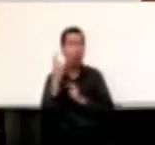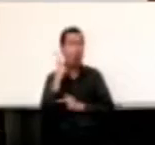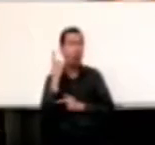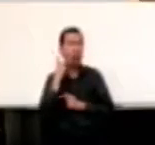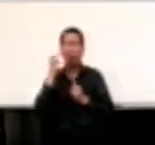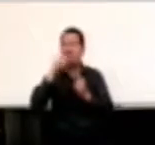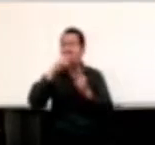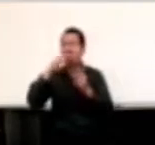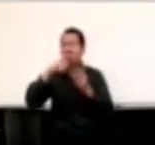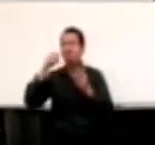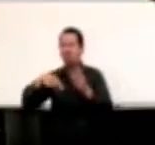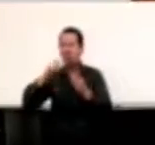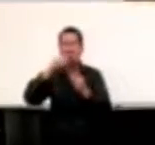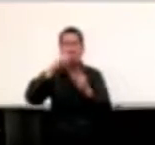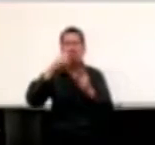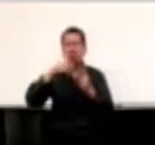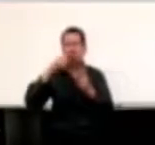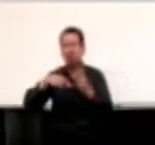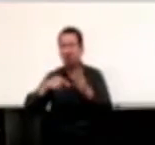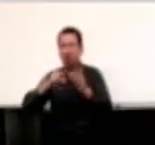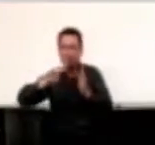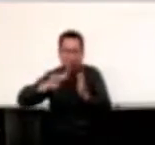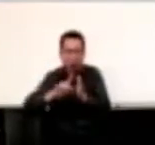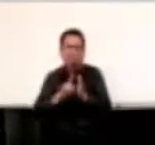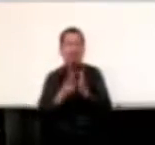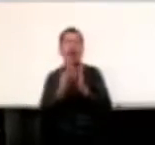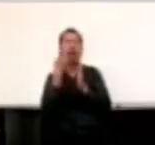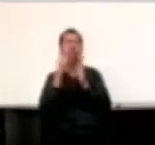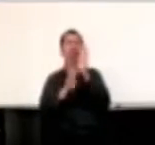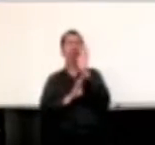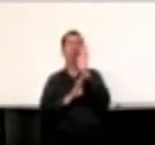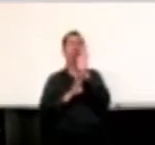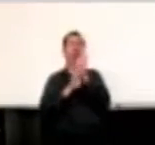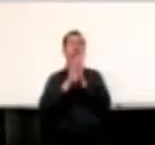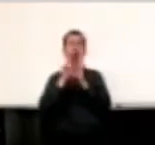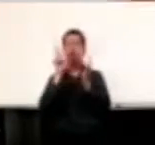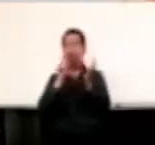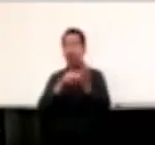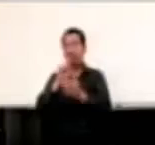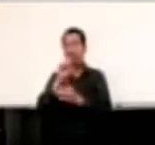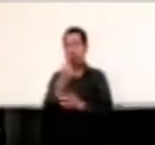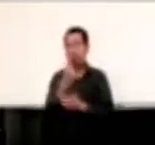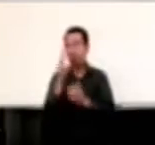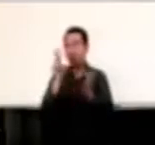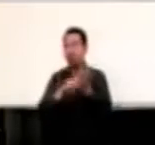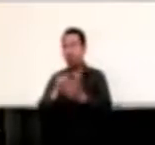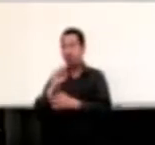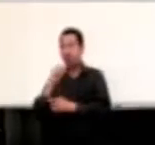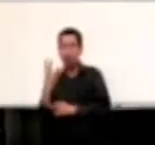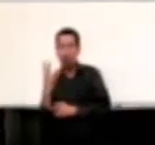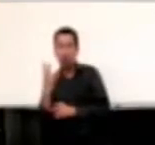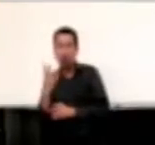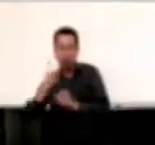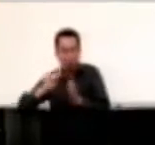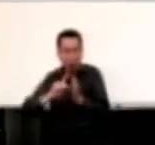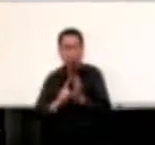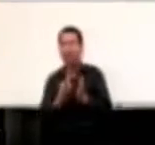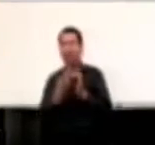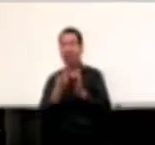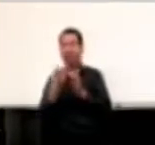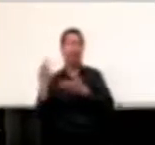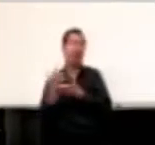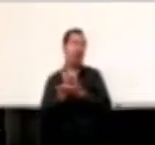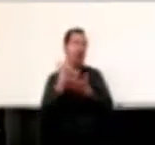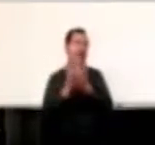tradicionales vuelven a ser, digamos, relevantes, ¿no? O sea, ver la elección 2021 y la 2024, y podríamos casi ver